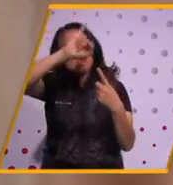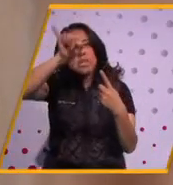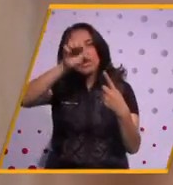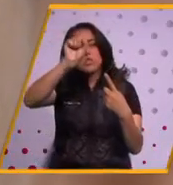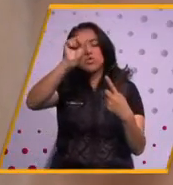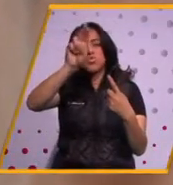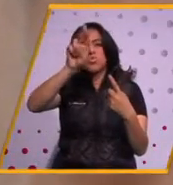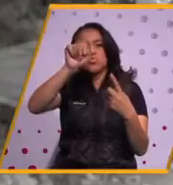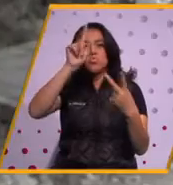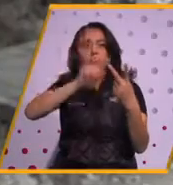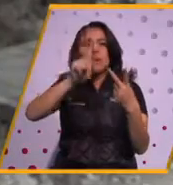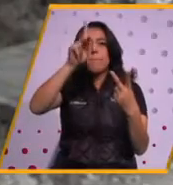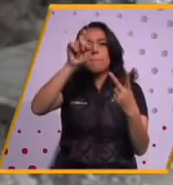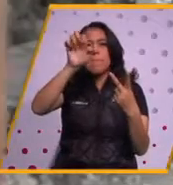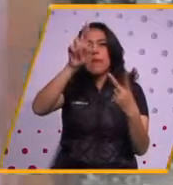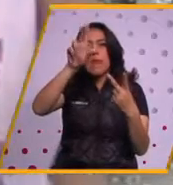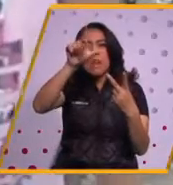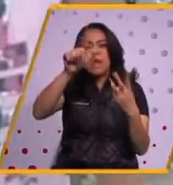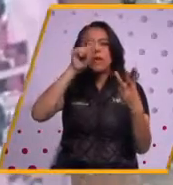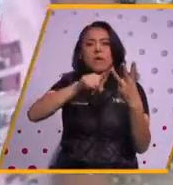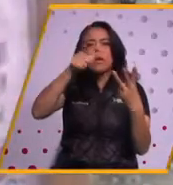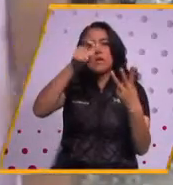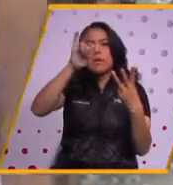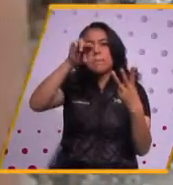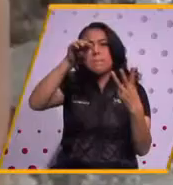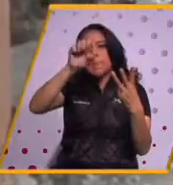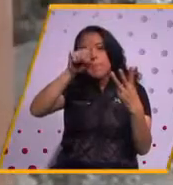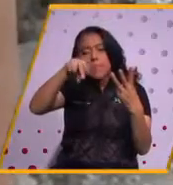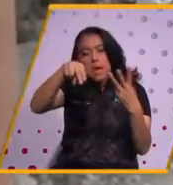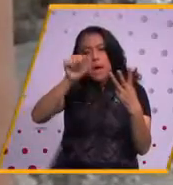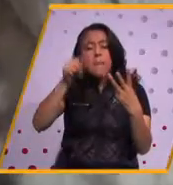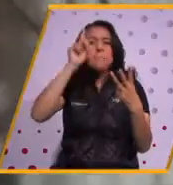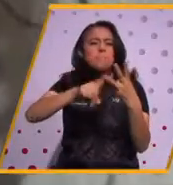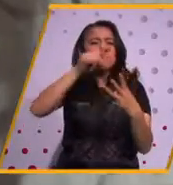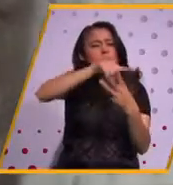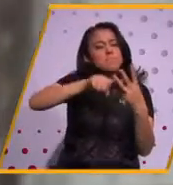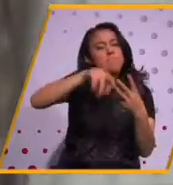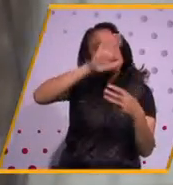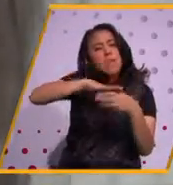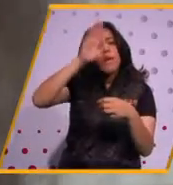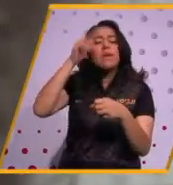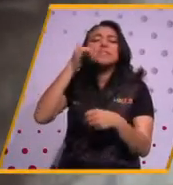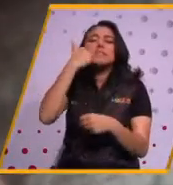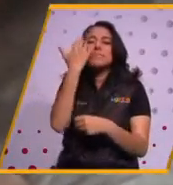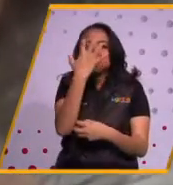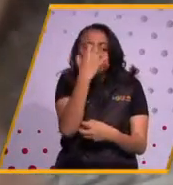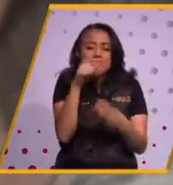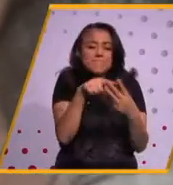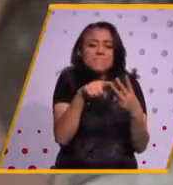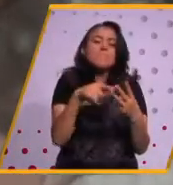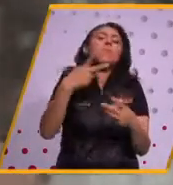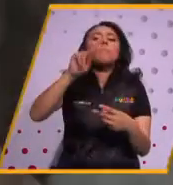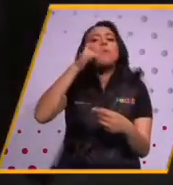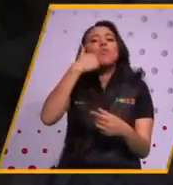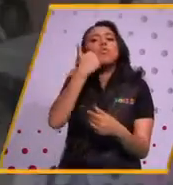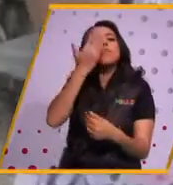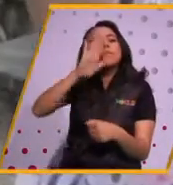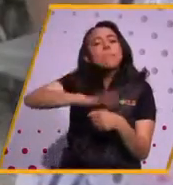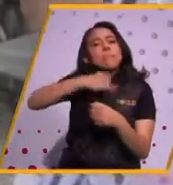más tímida, no conocen de condiciones, pero sí de ilusiones, esperan la unión de todos los mexicanos al